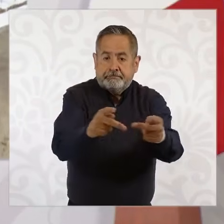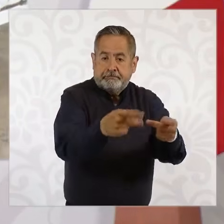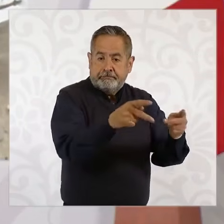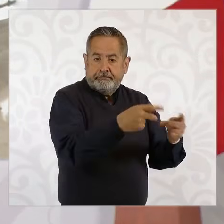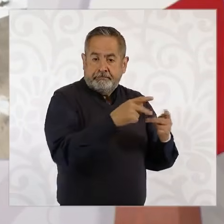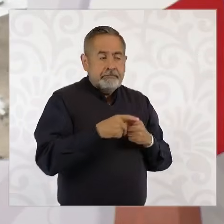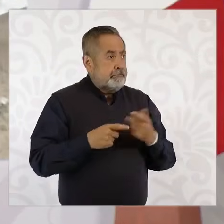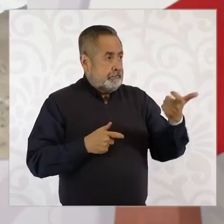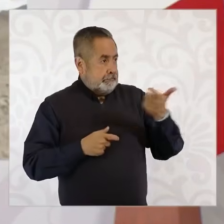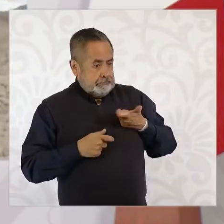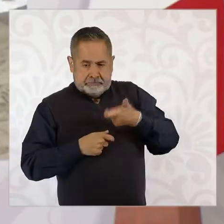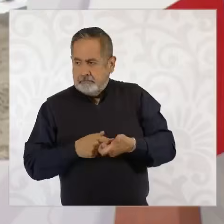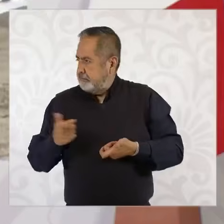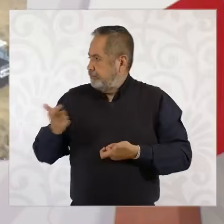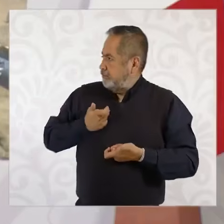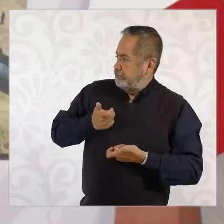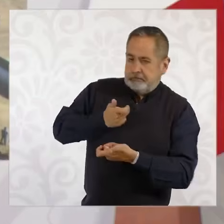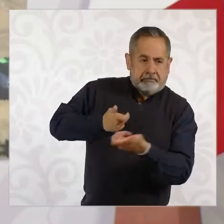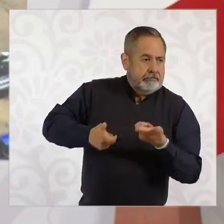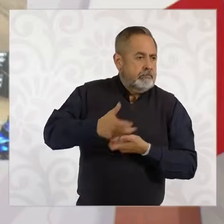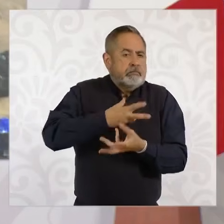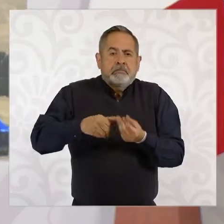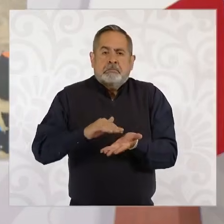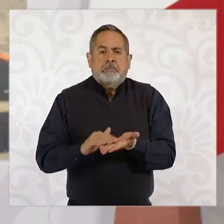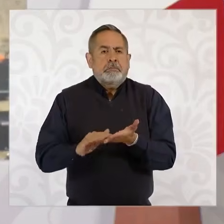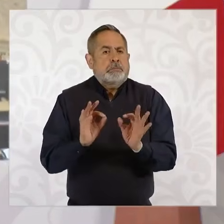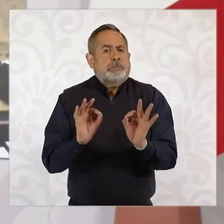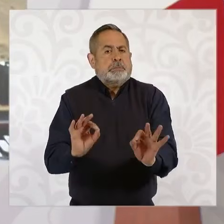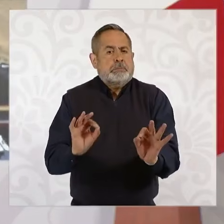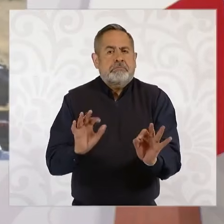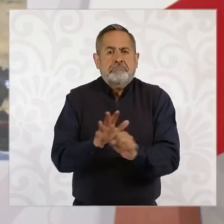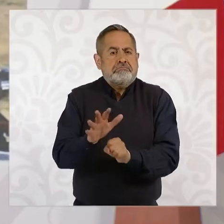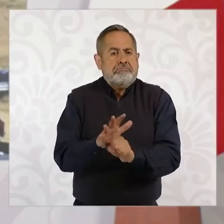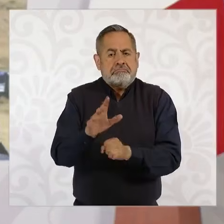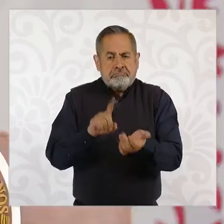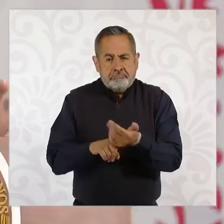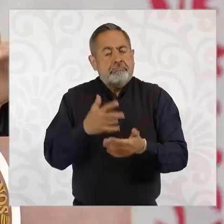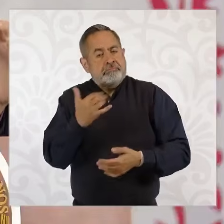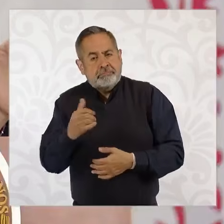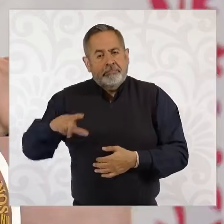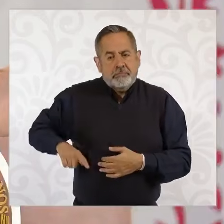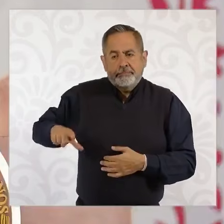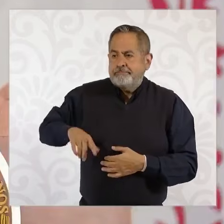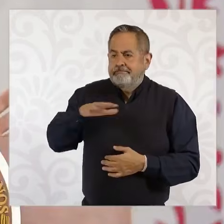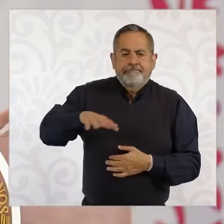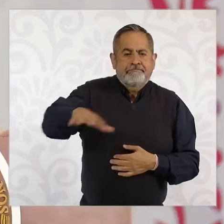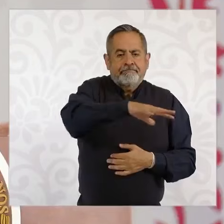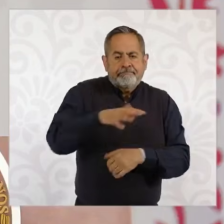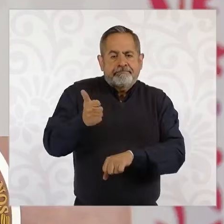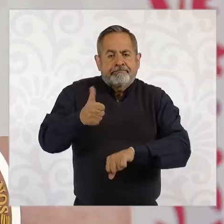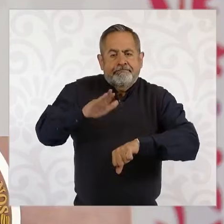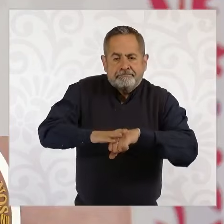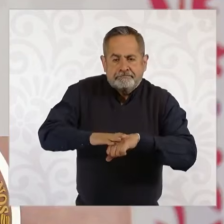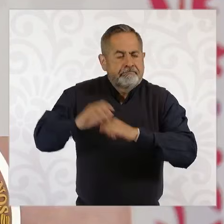se paga lo que se hizo del desarrollo y además el gobierno del estado se queda